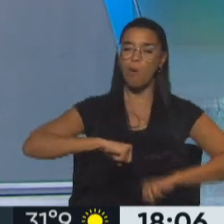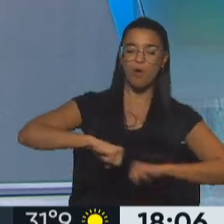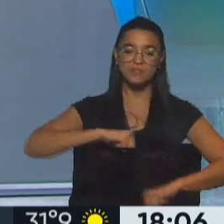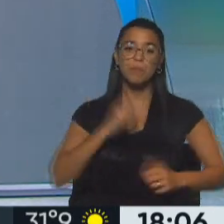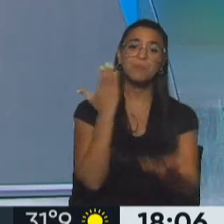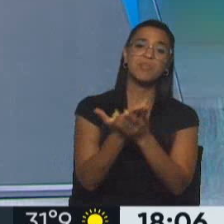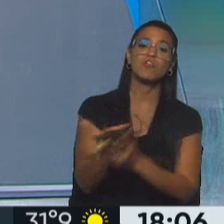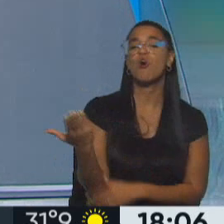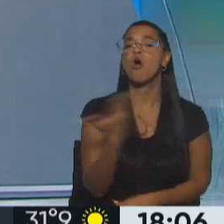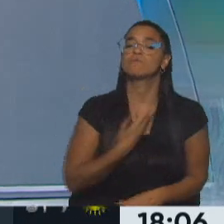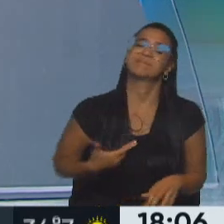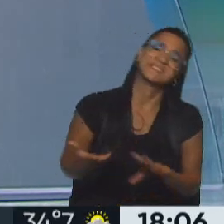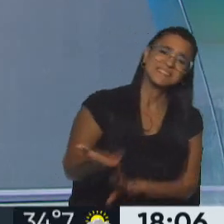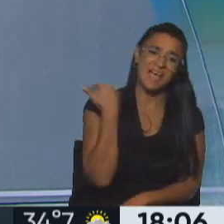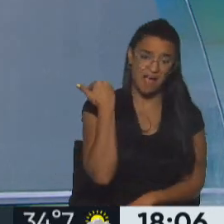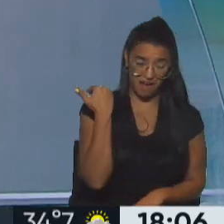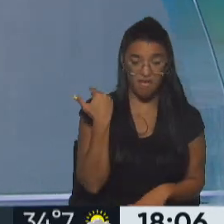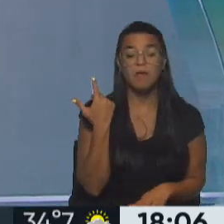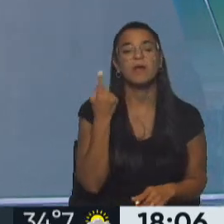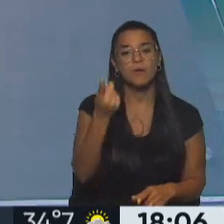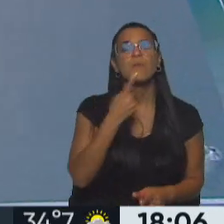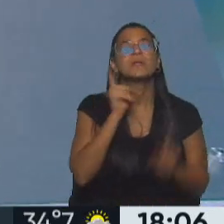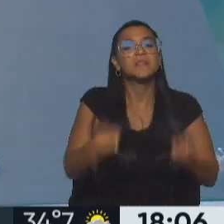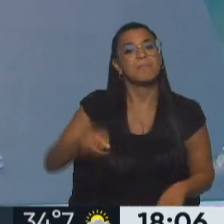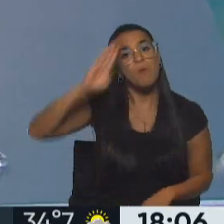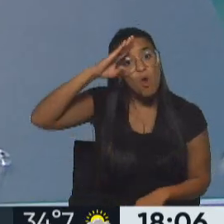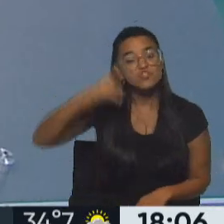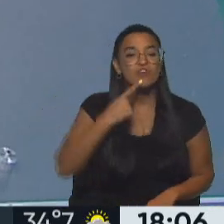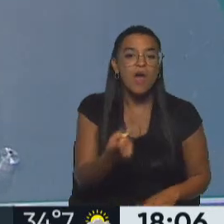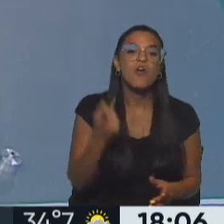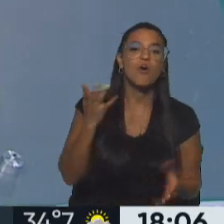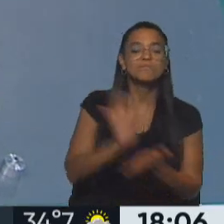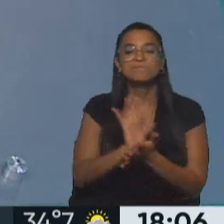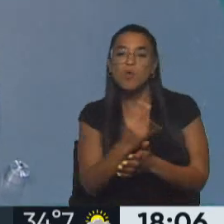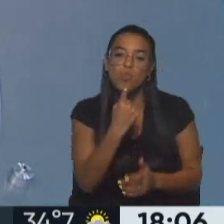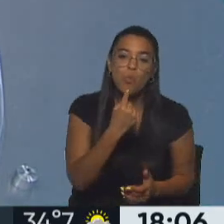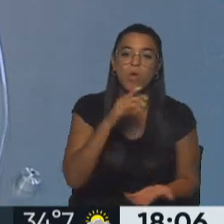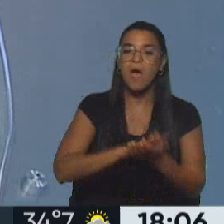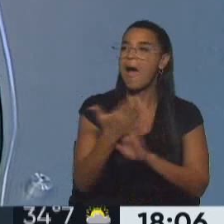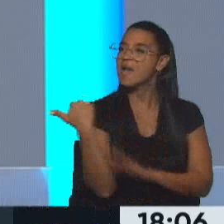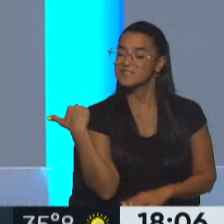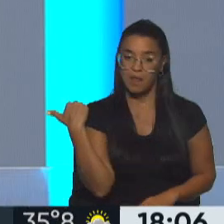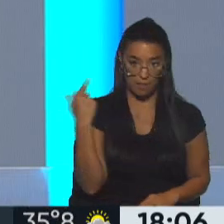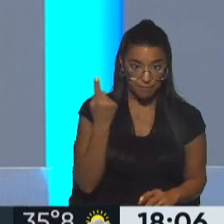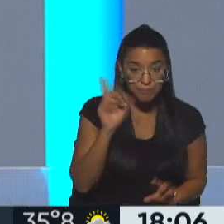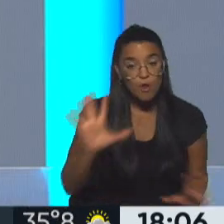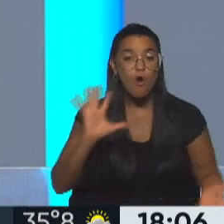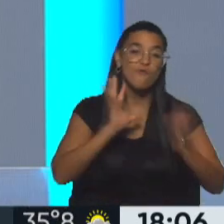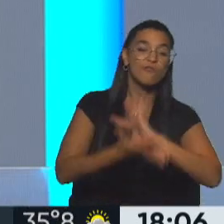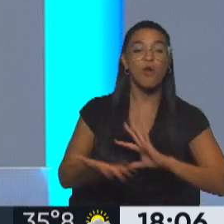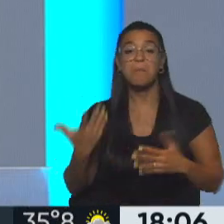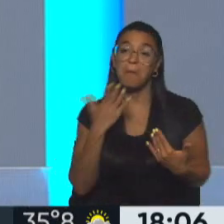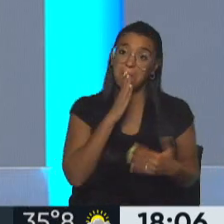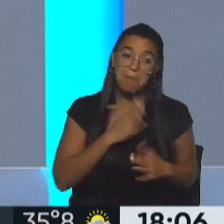de estado Ni más ni menos no Porque también se planteaba bueno bolsonaro salió a cuestionar lo que se hizo ayer Bueno diría que de una forma muy